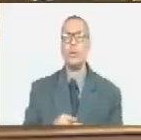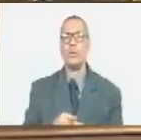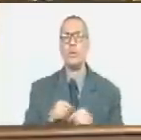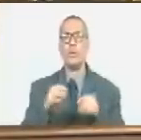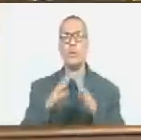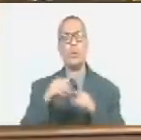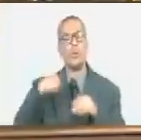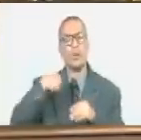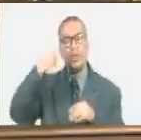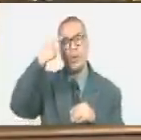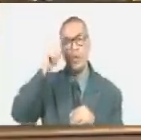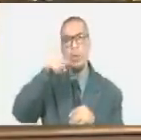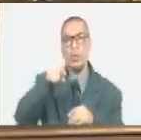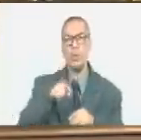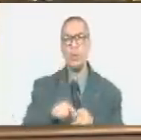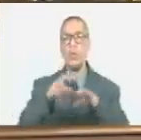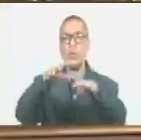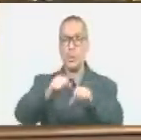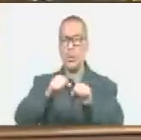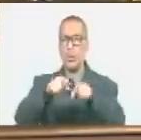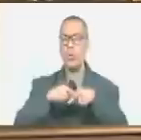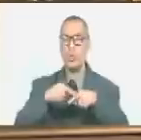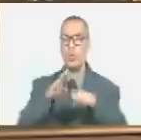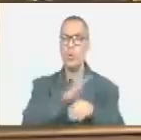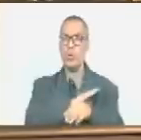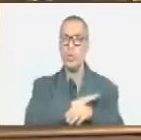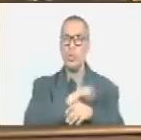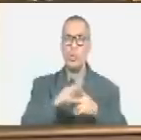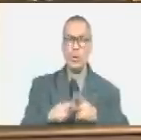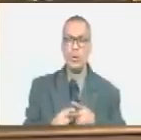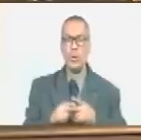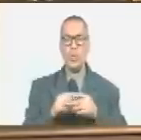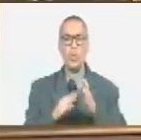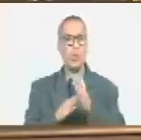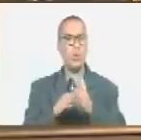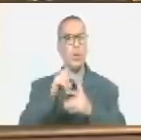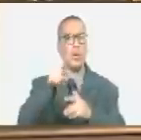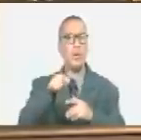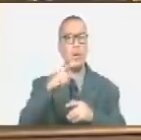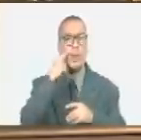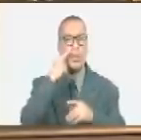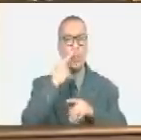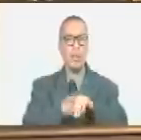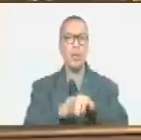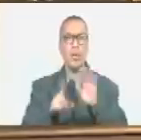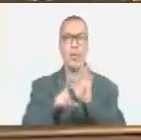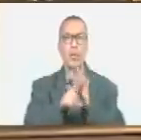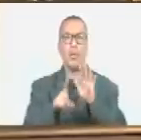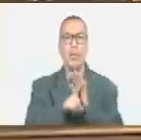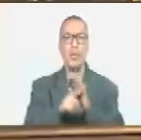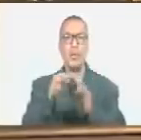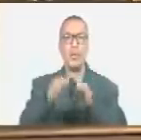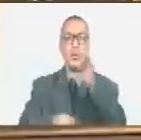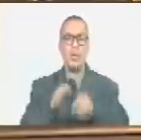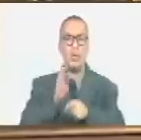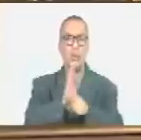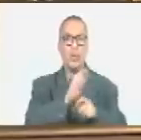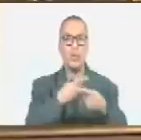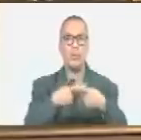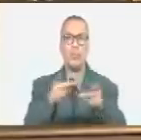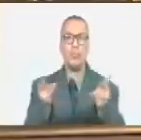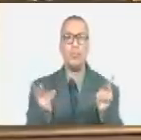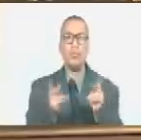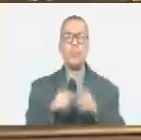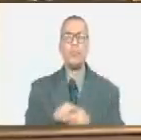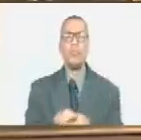En todo caso, la enajenación de los bienes estará exceptuada del procedimiento previsto en la ley que regula los bienes públicos.